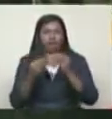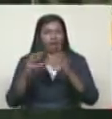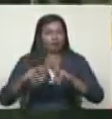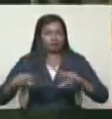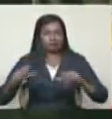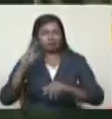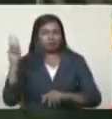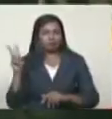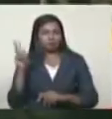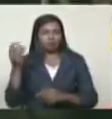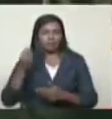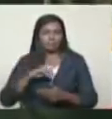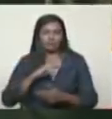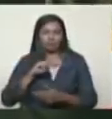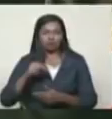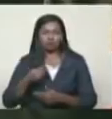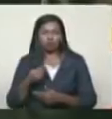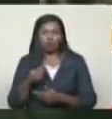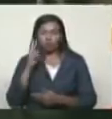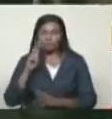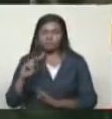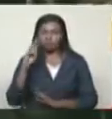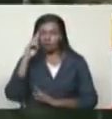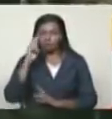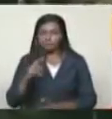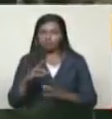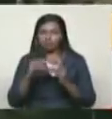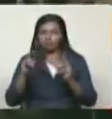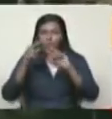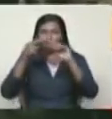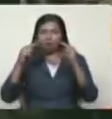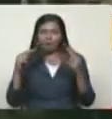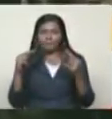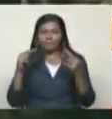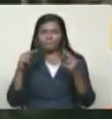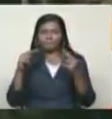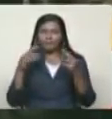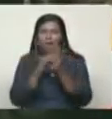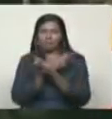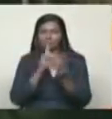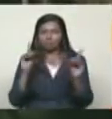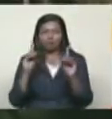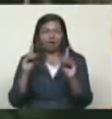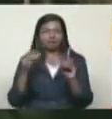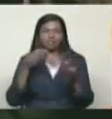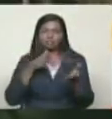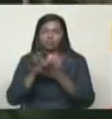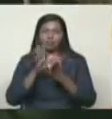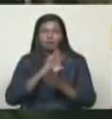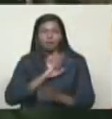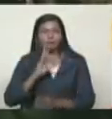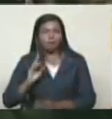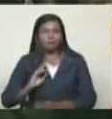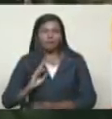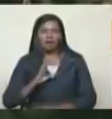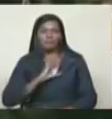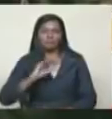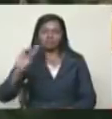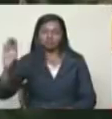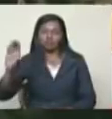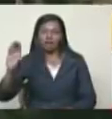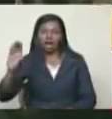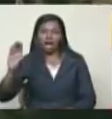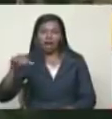territorio venezolano y exaltan el respeto a la paz, la democracia y la soberanía nacional. La Fuerza